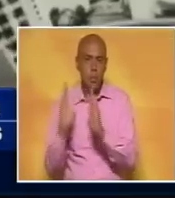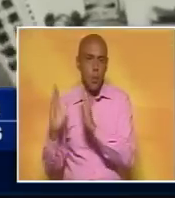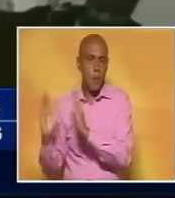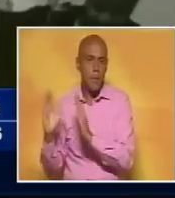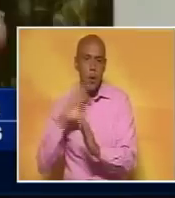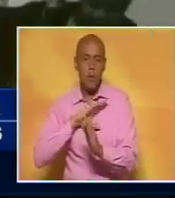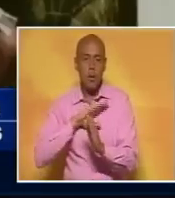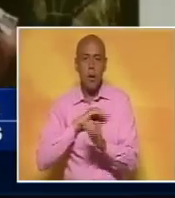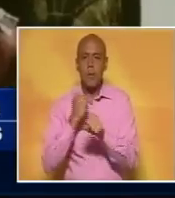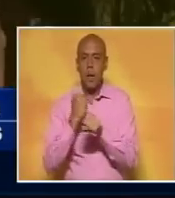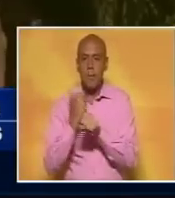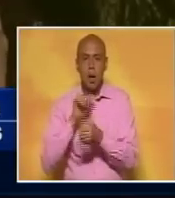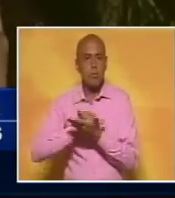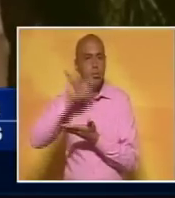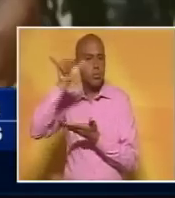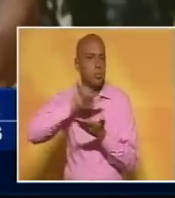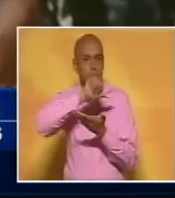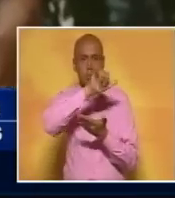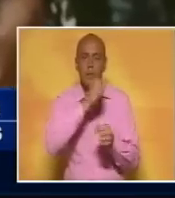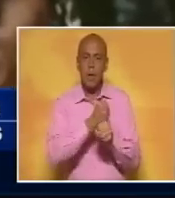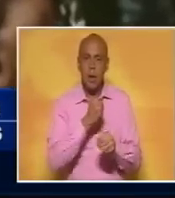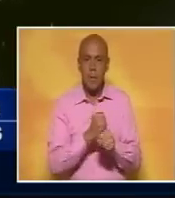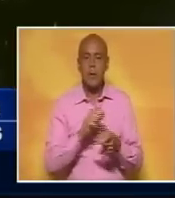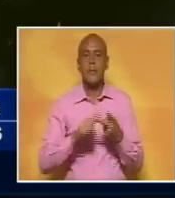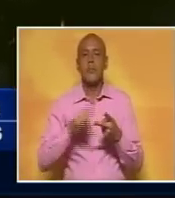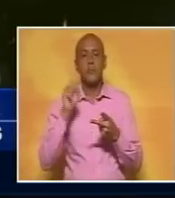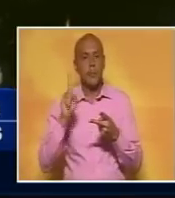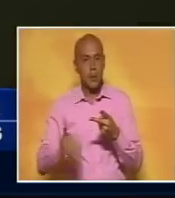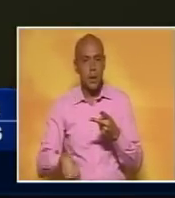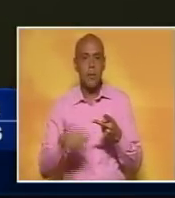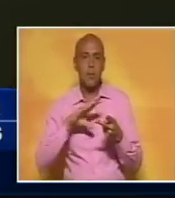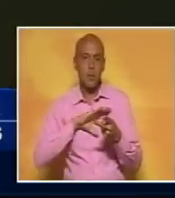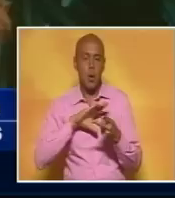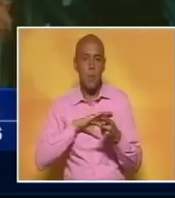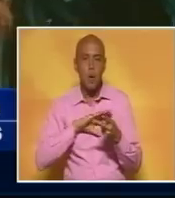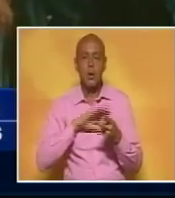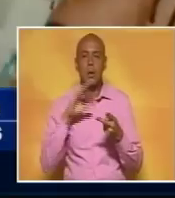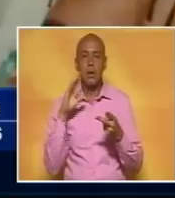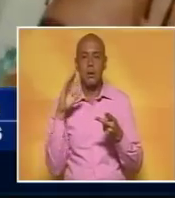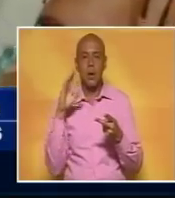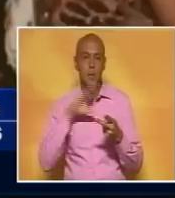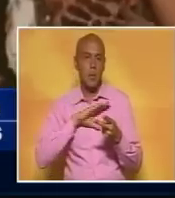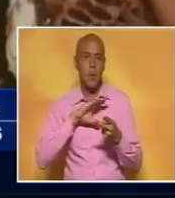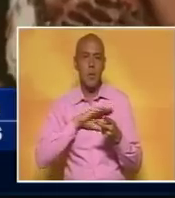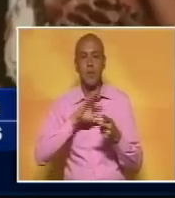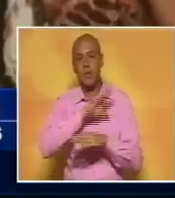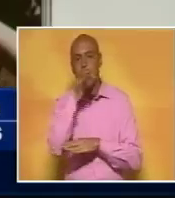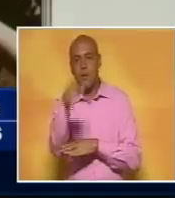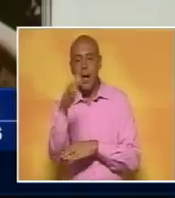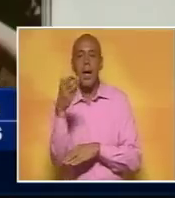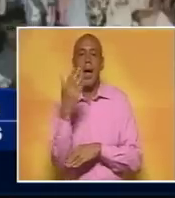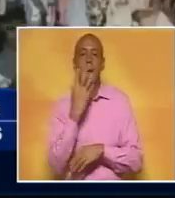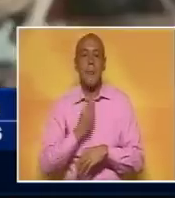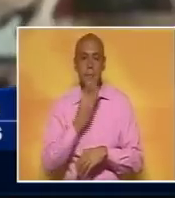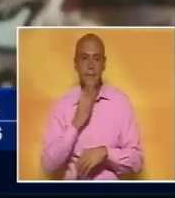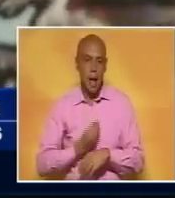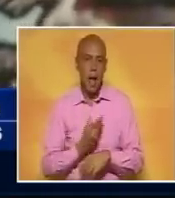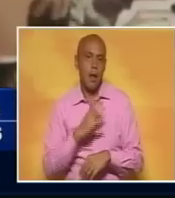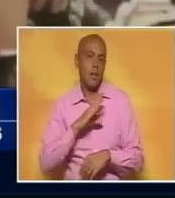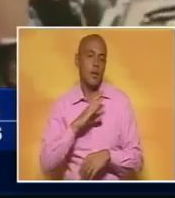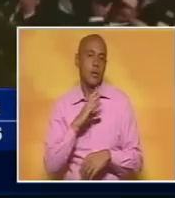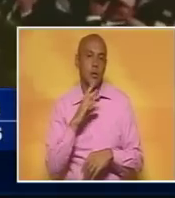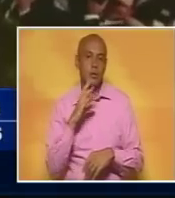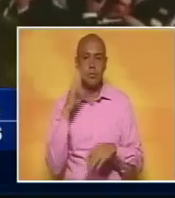sus giras, su trabajo en el estudio, las galas Met o el Carnaval de Barbados. Rihanna dijo que